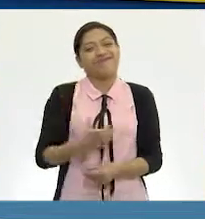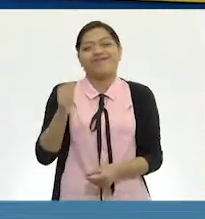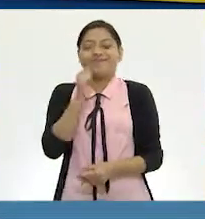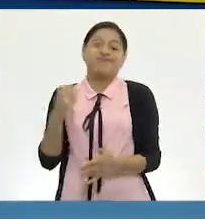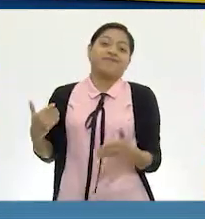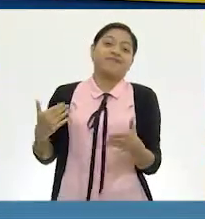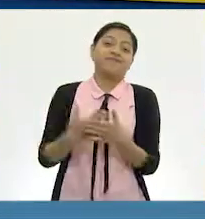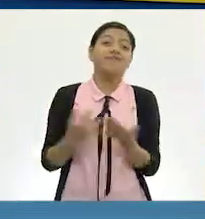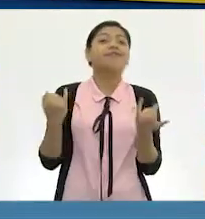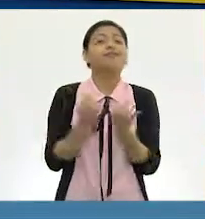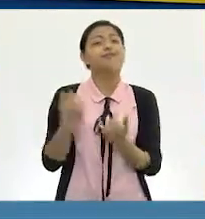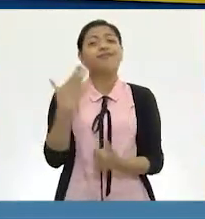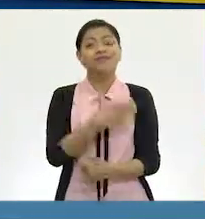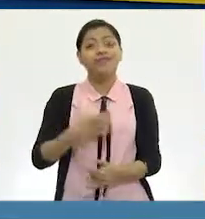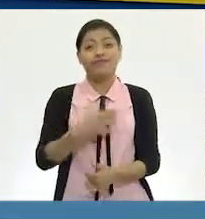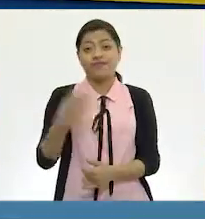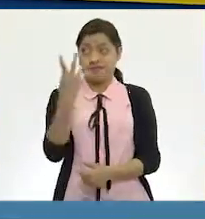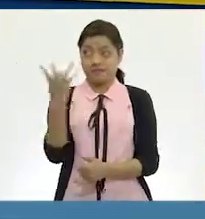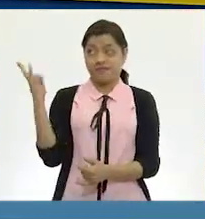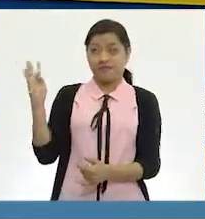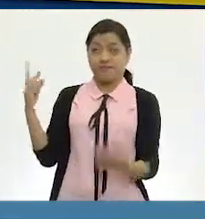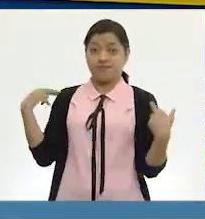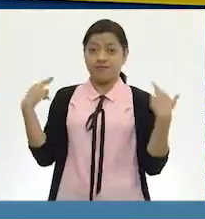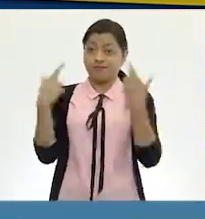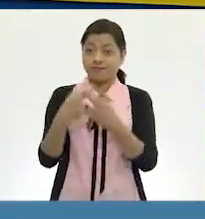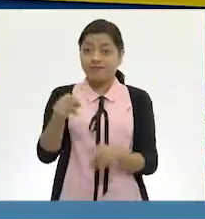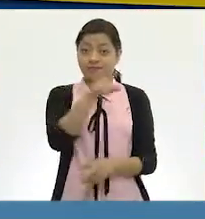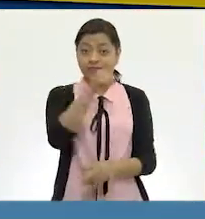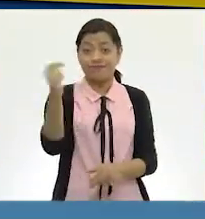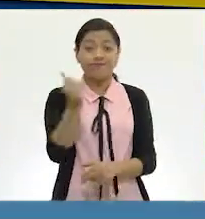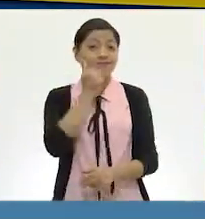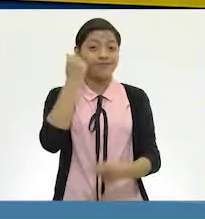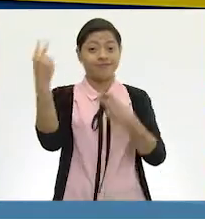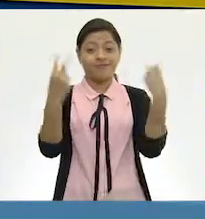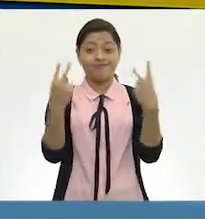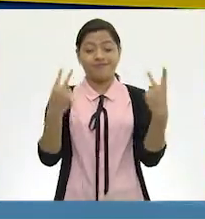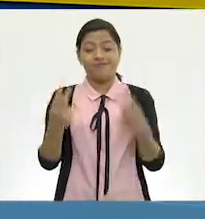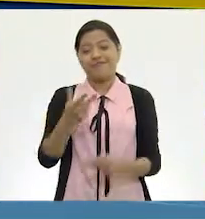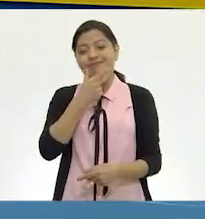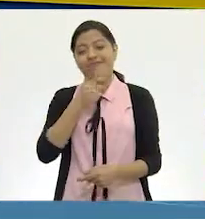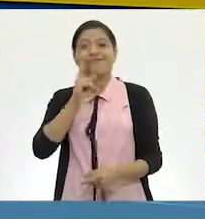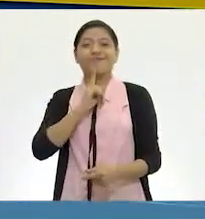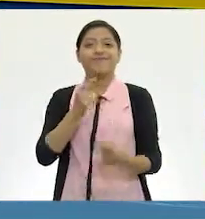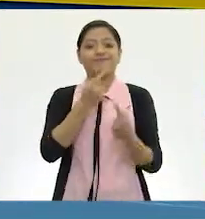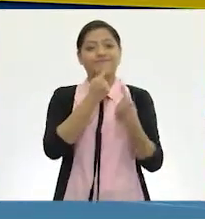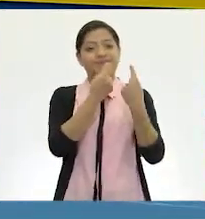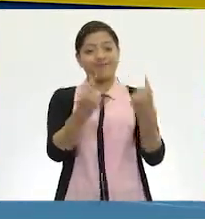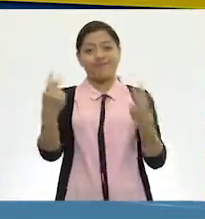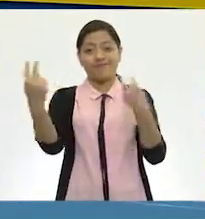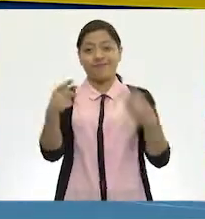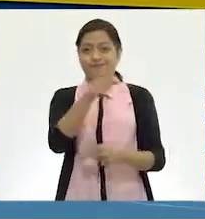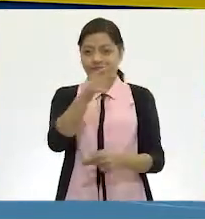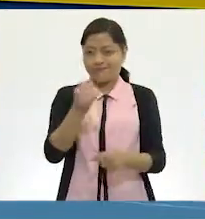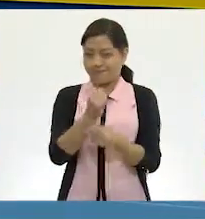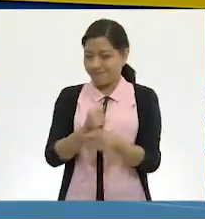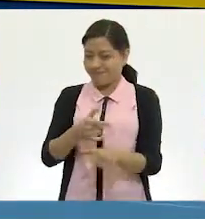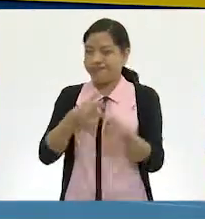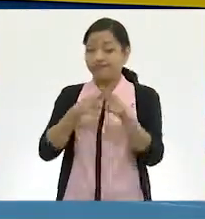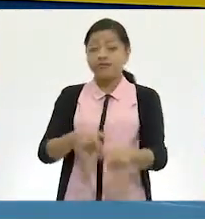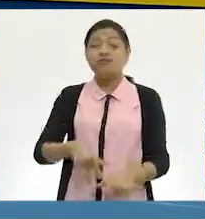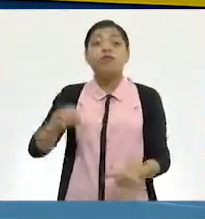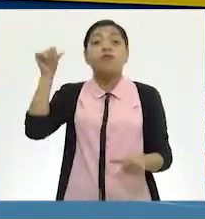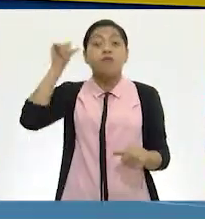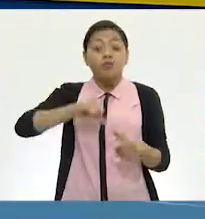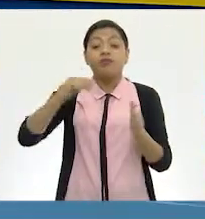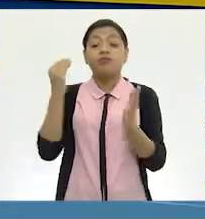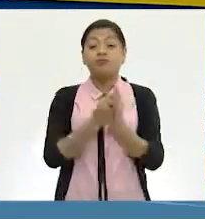muy contenta con todos los docentes, los alumnos y nuestras alumnas que han seguido investigando. Hoy tendremos un